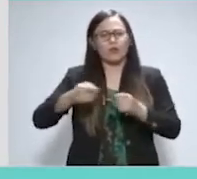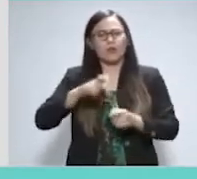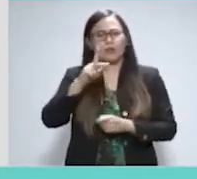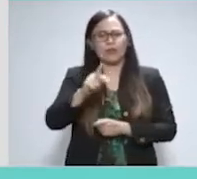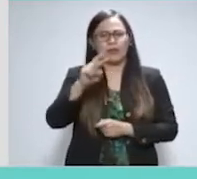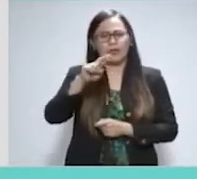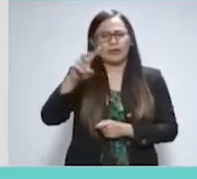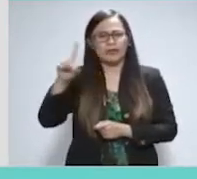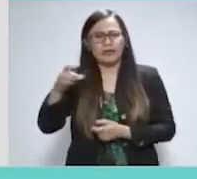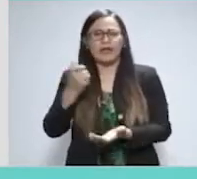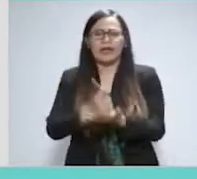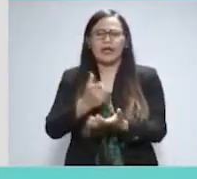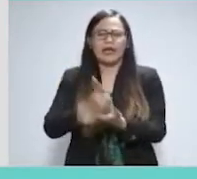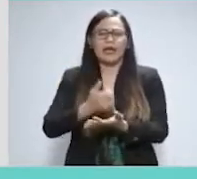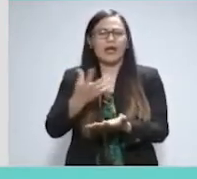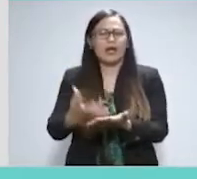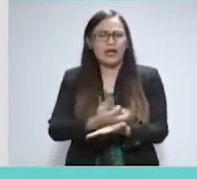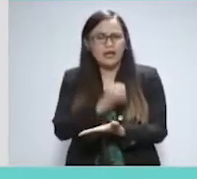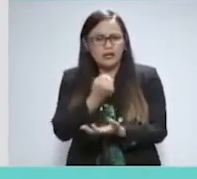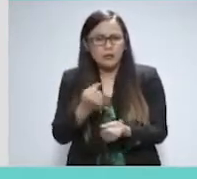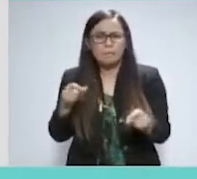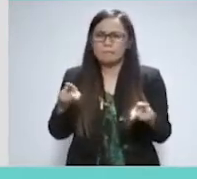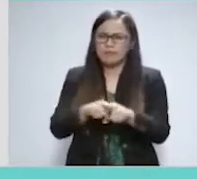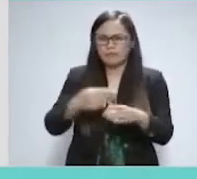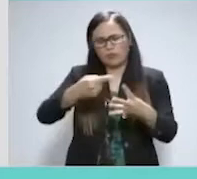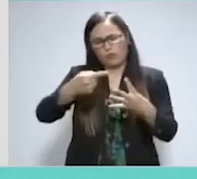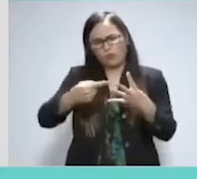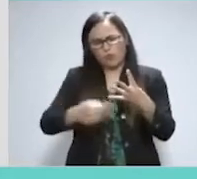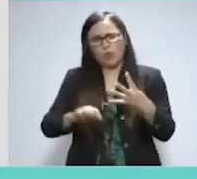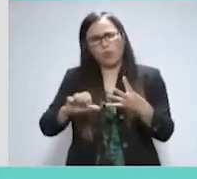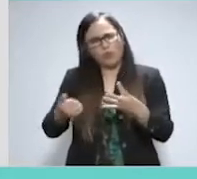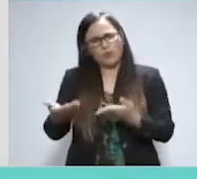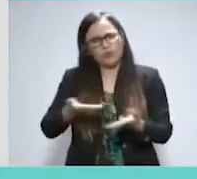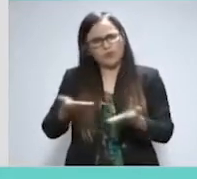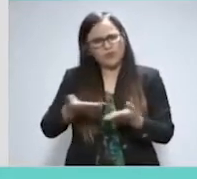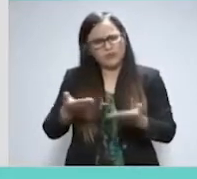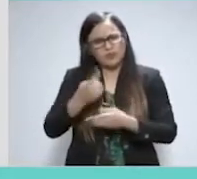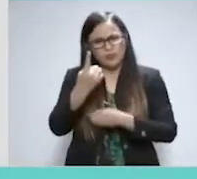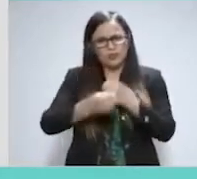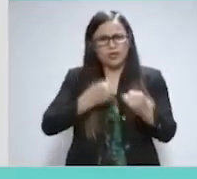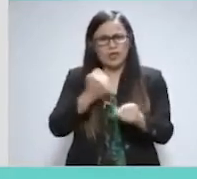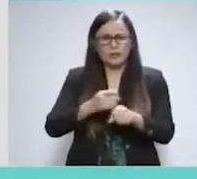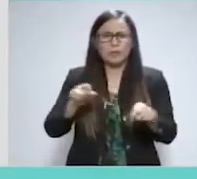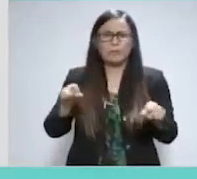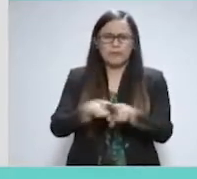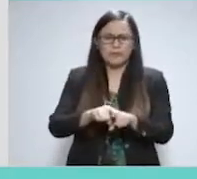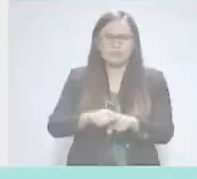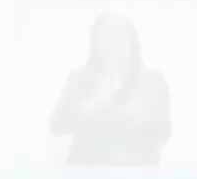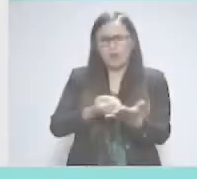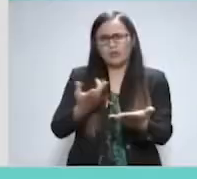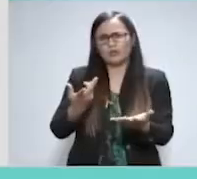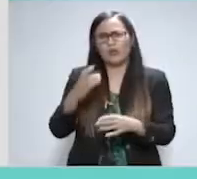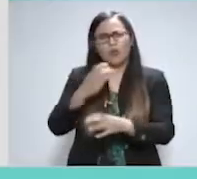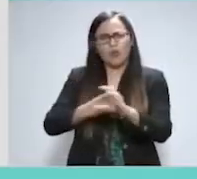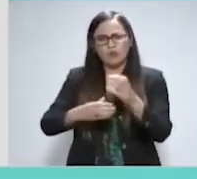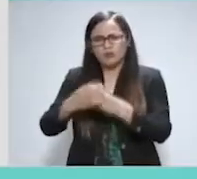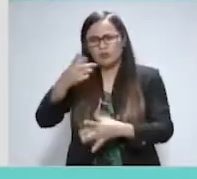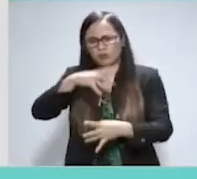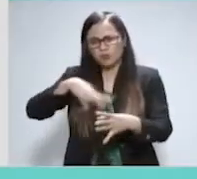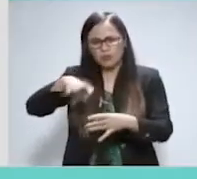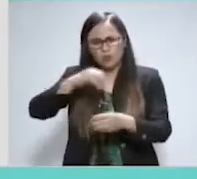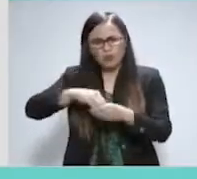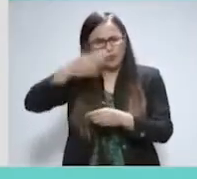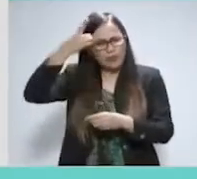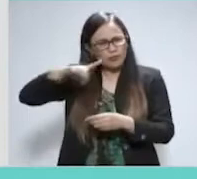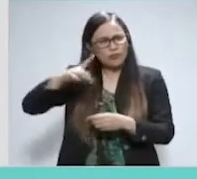que tiene, incluyendo sus prestaciones anuales, así como su declaración de impuestos y patrimonial. La persona se